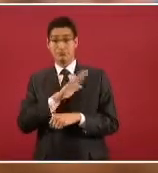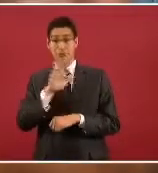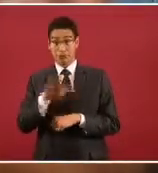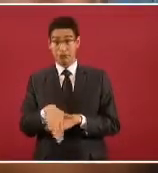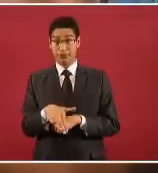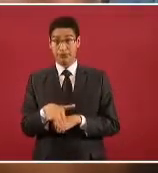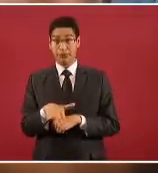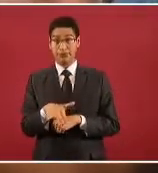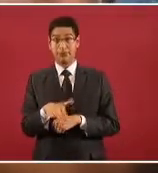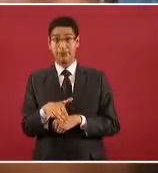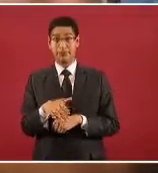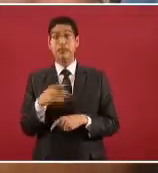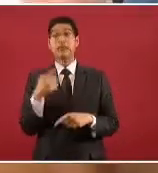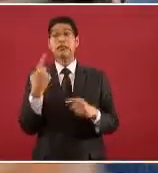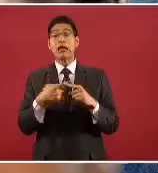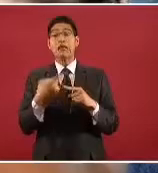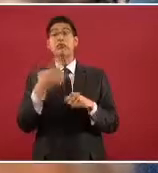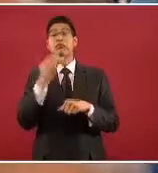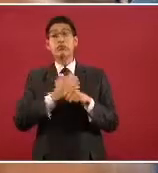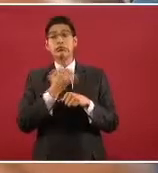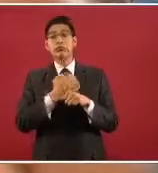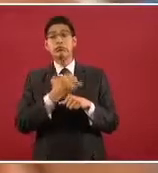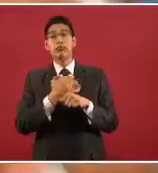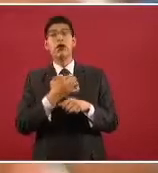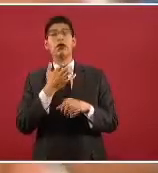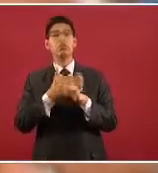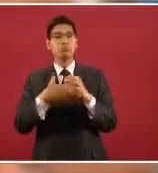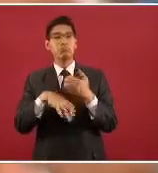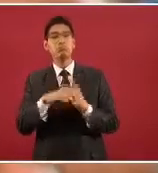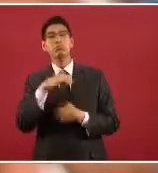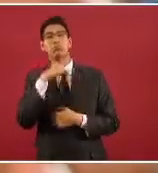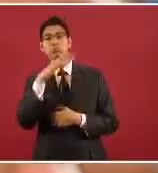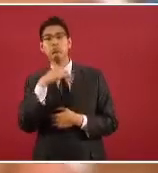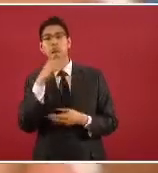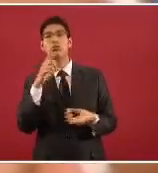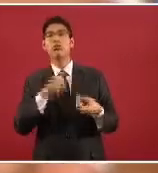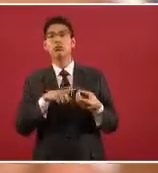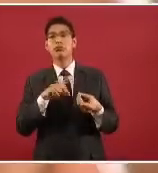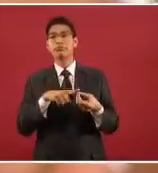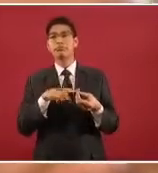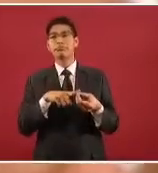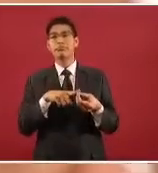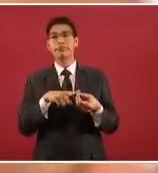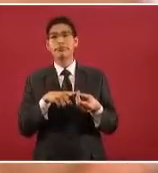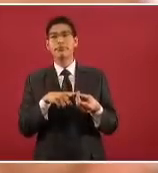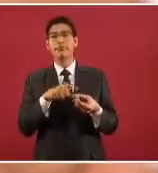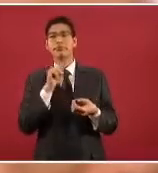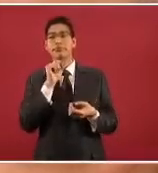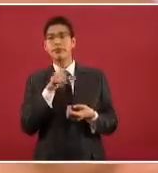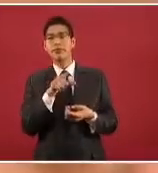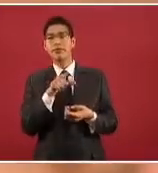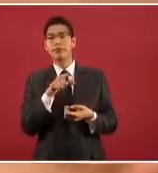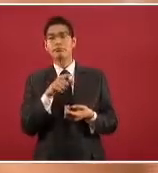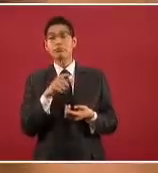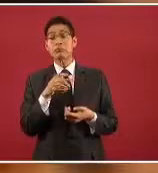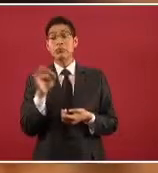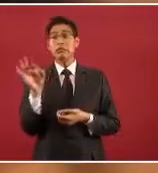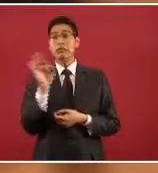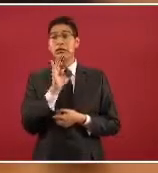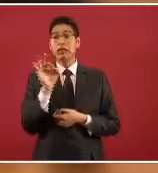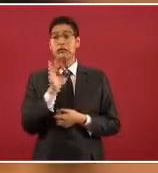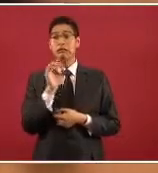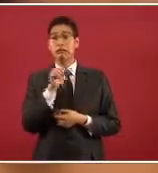están investigando pues los casos de corrupción en el que pues estaba involucrado, si este fallecimiento